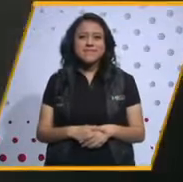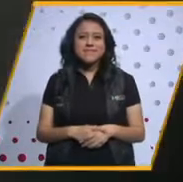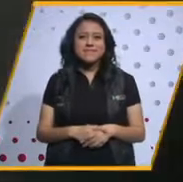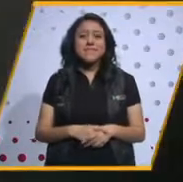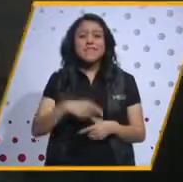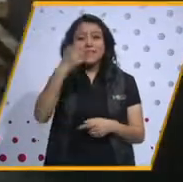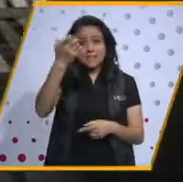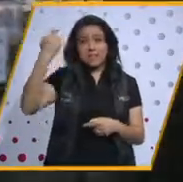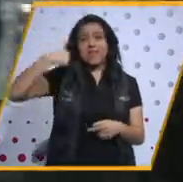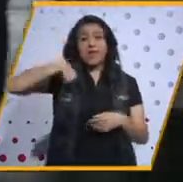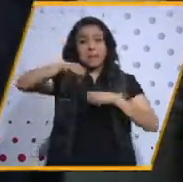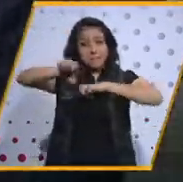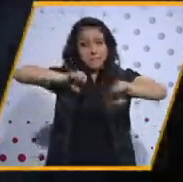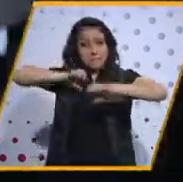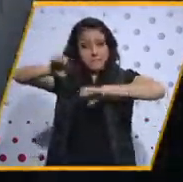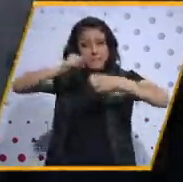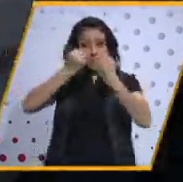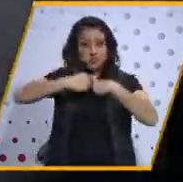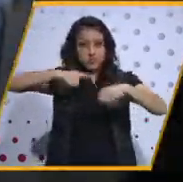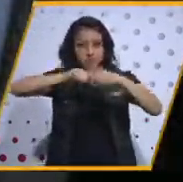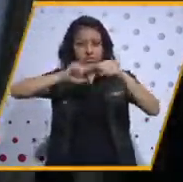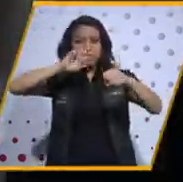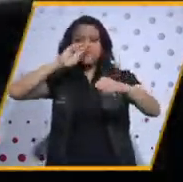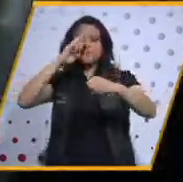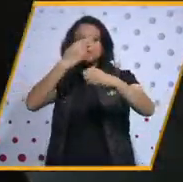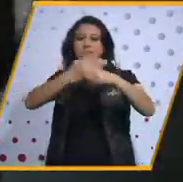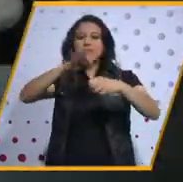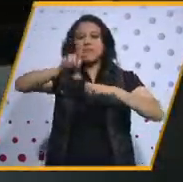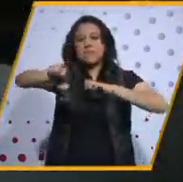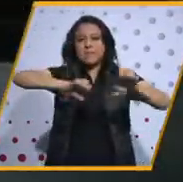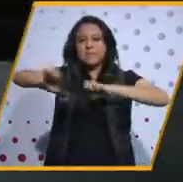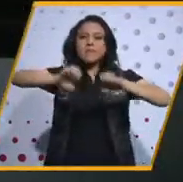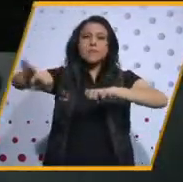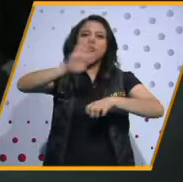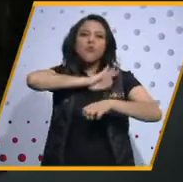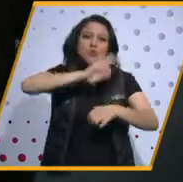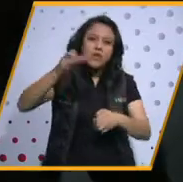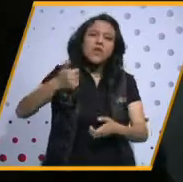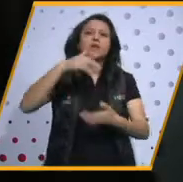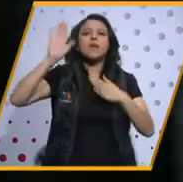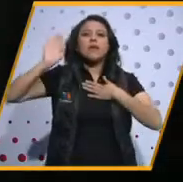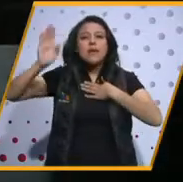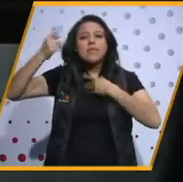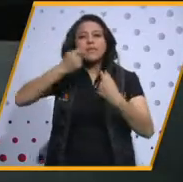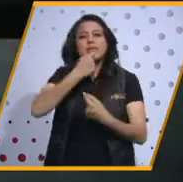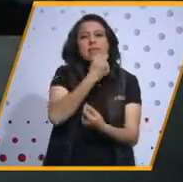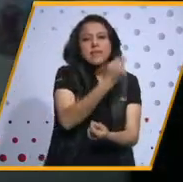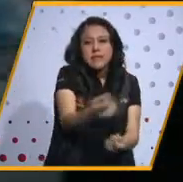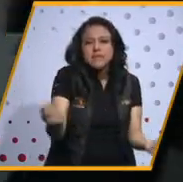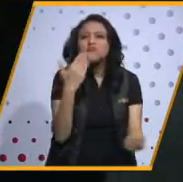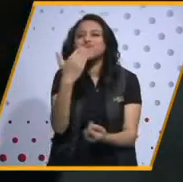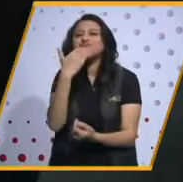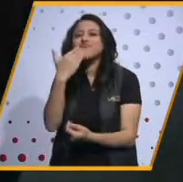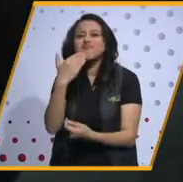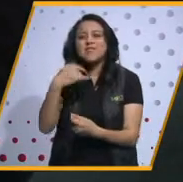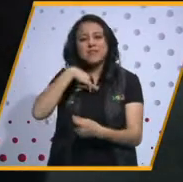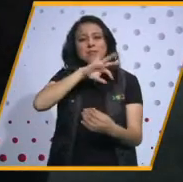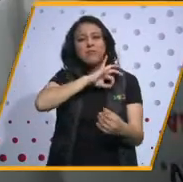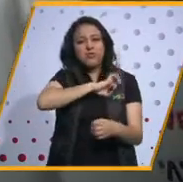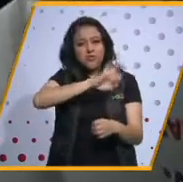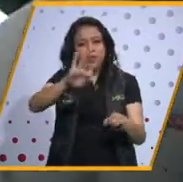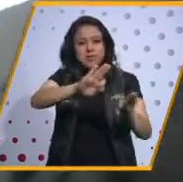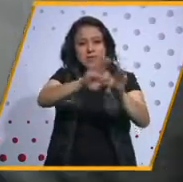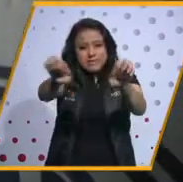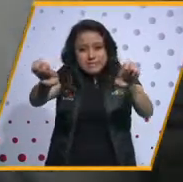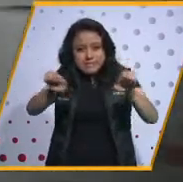Es así como esta empresa socialmente responsable refrenda su compromiso con la niñez mexicana. Sin duda el trabajo en equipo ayudará a